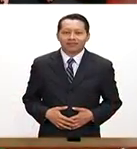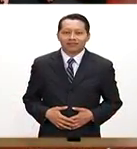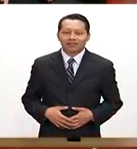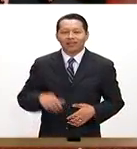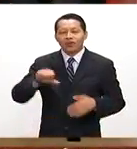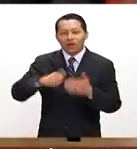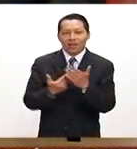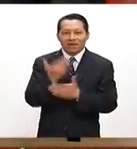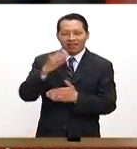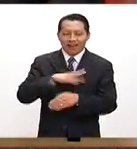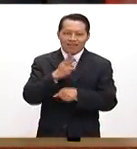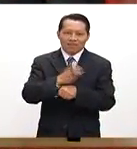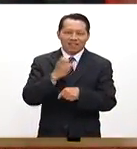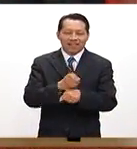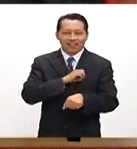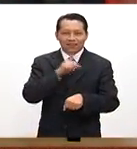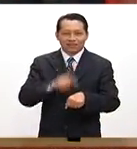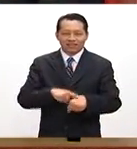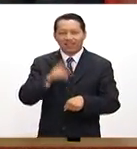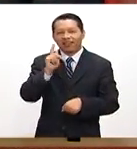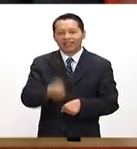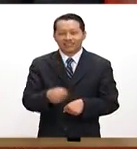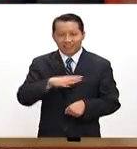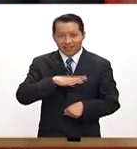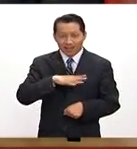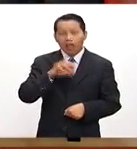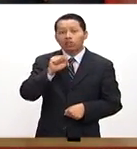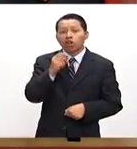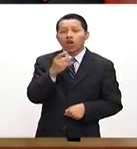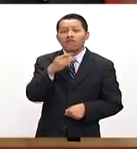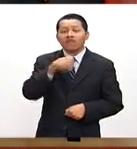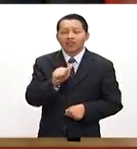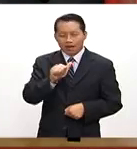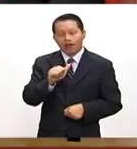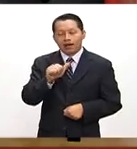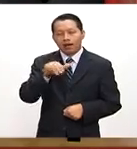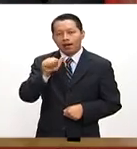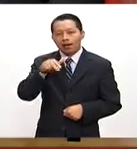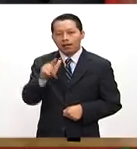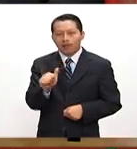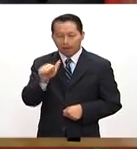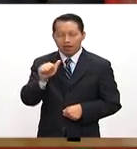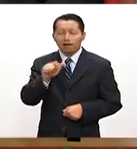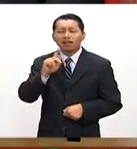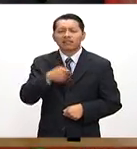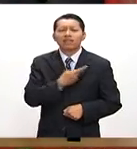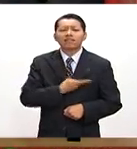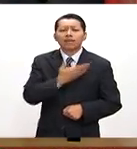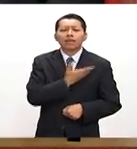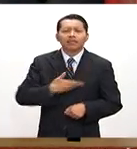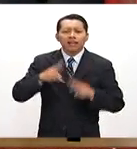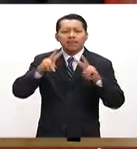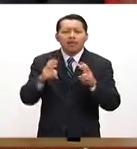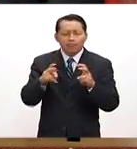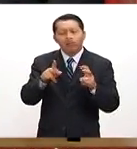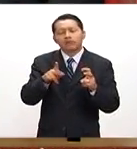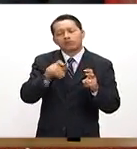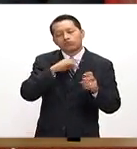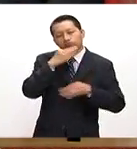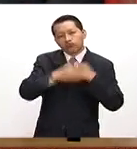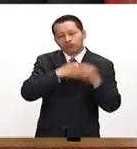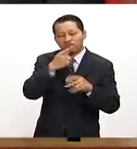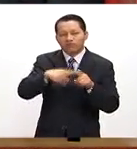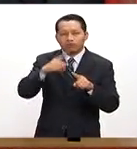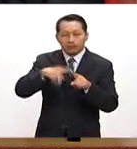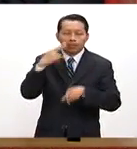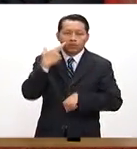Esta mañana tenemos una invitada muy especial. Se encuentra con nosotros Sofía Naya Ledezca. Ella es vicepresidenta de Asuntos Públicos de Comunicación y